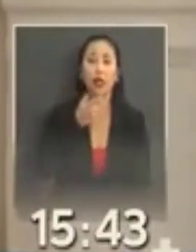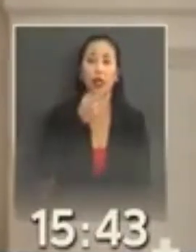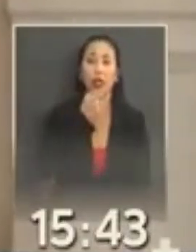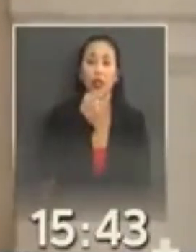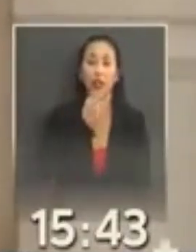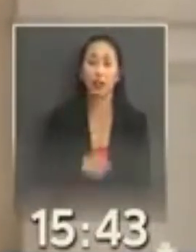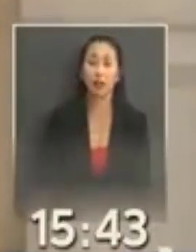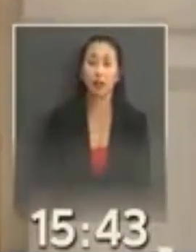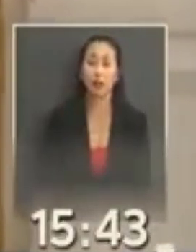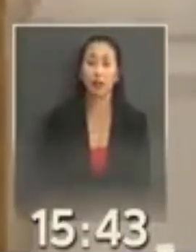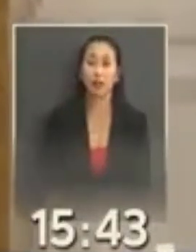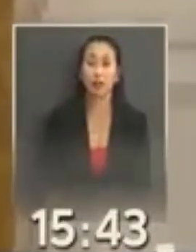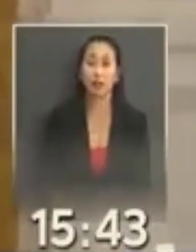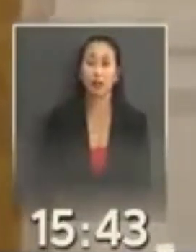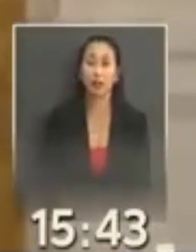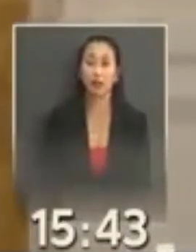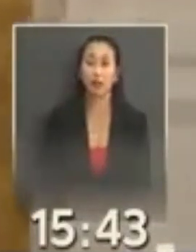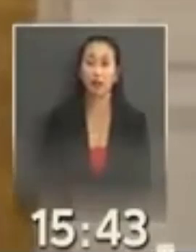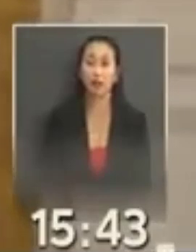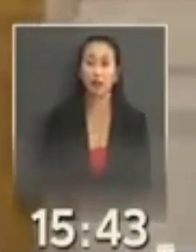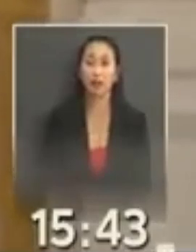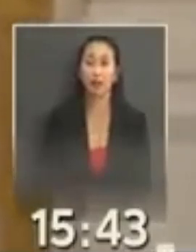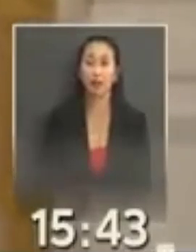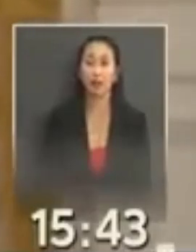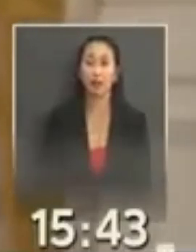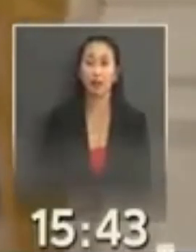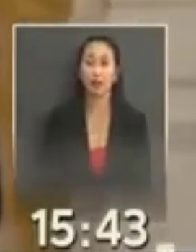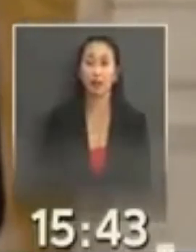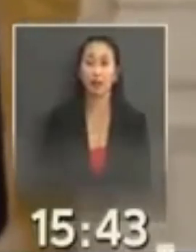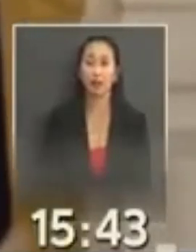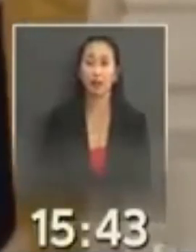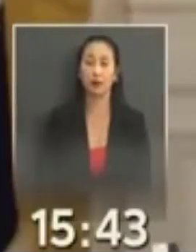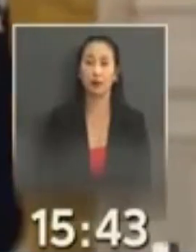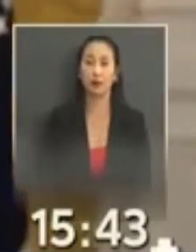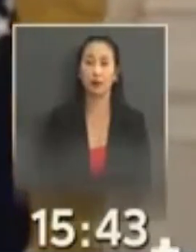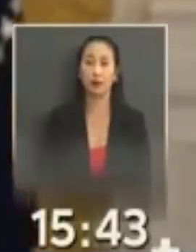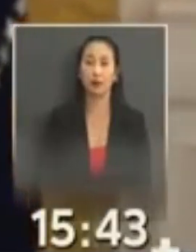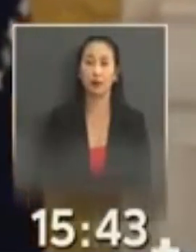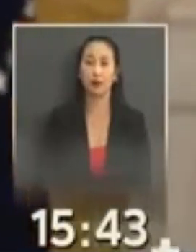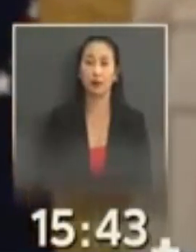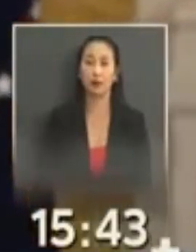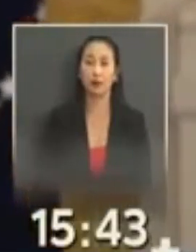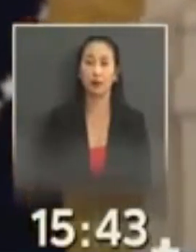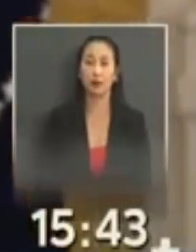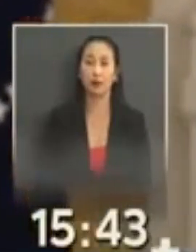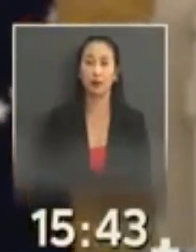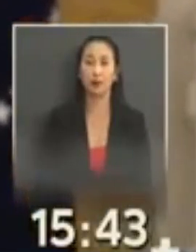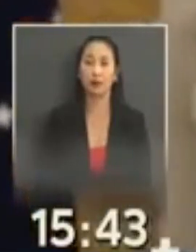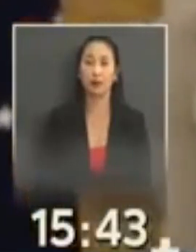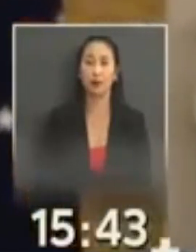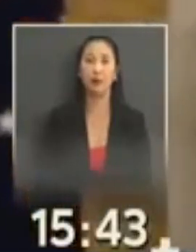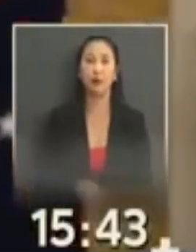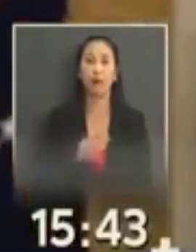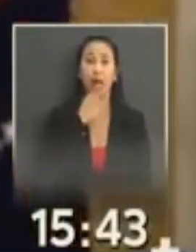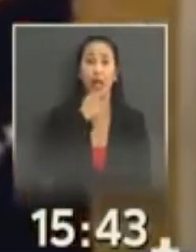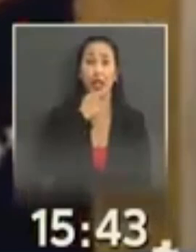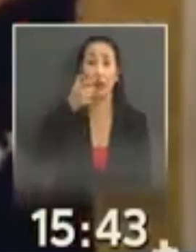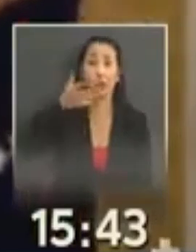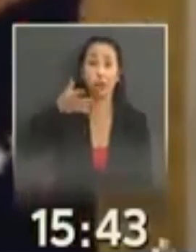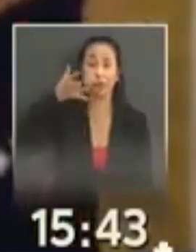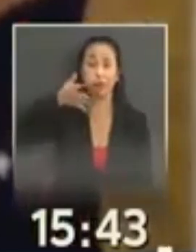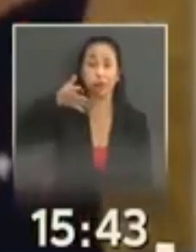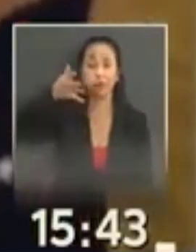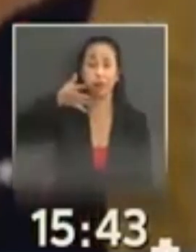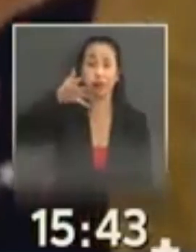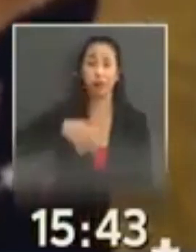sus funcionarios, y se pueda realizar pronto la restauración de la democracia en el país caribeño. Por eso es que Joe Biden asegura que todas las opciones están sobre la